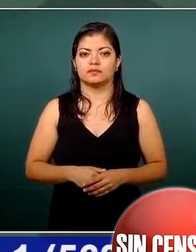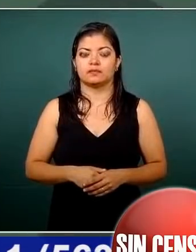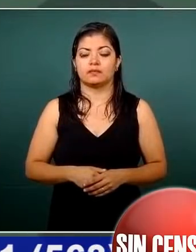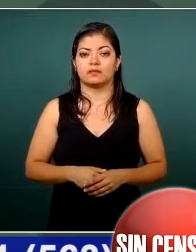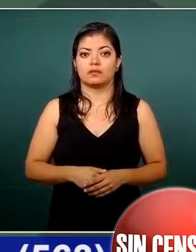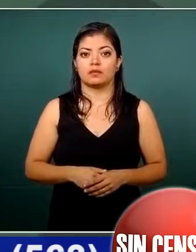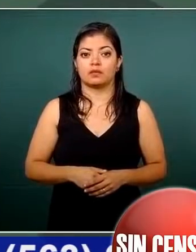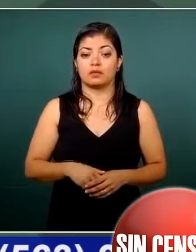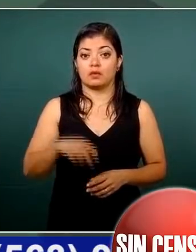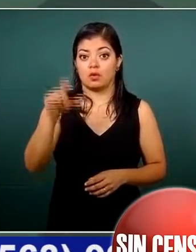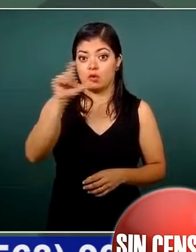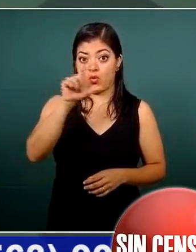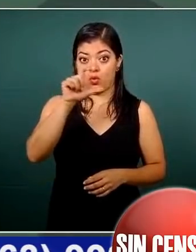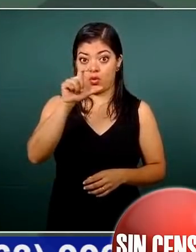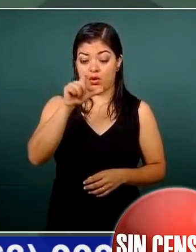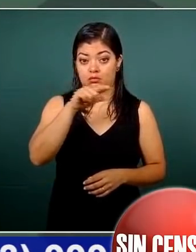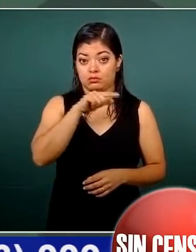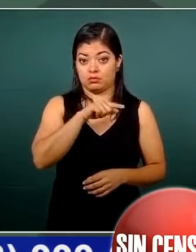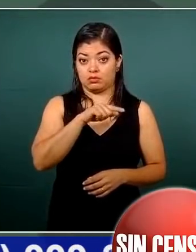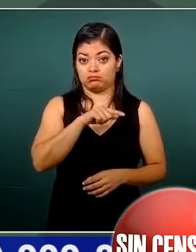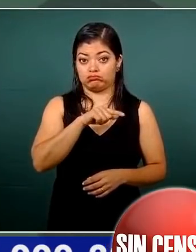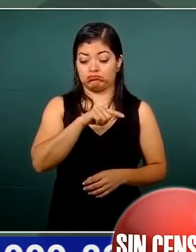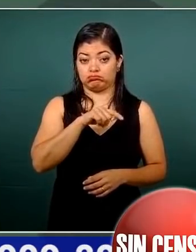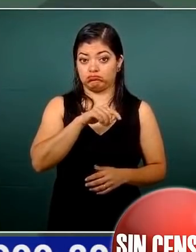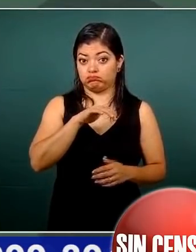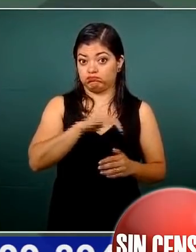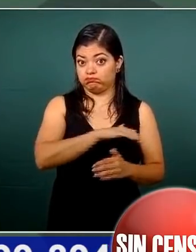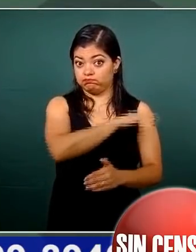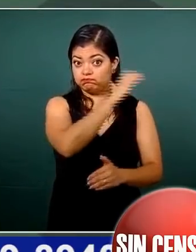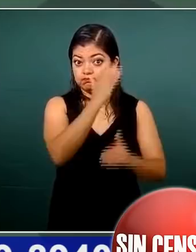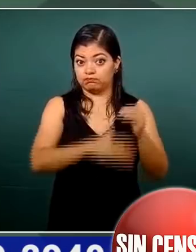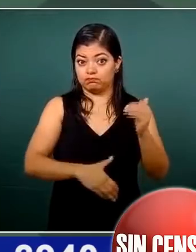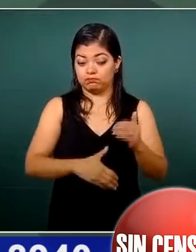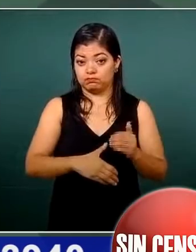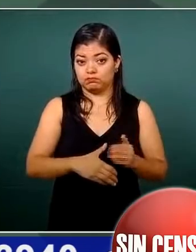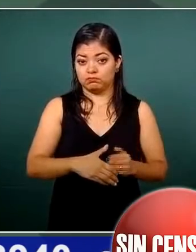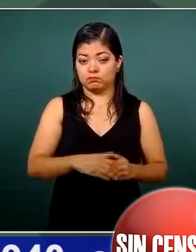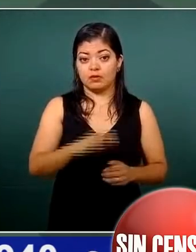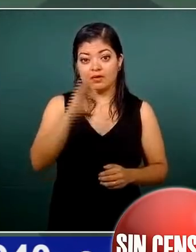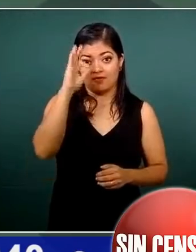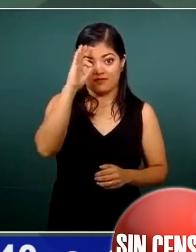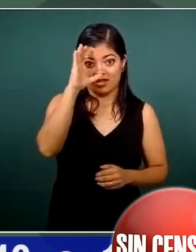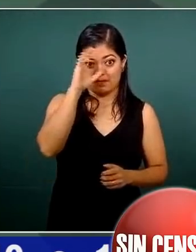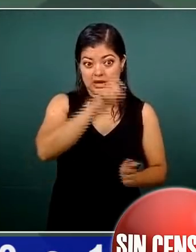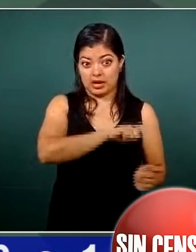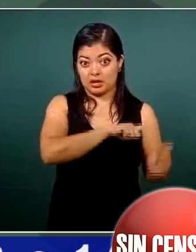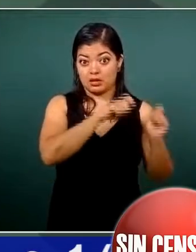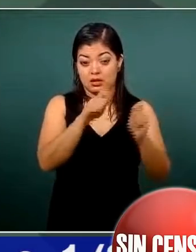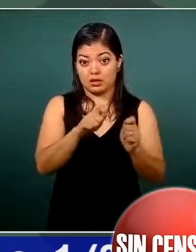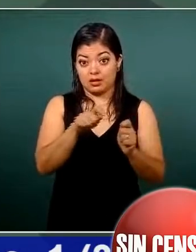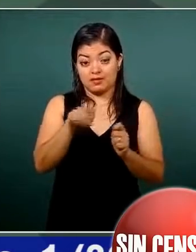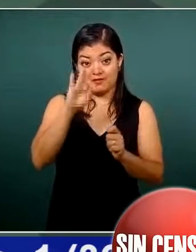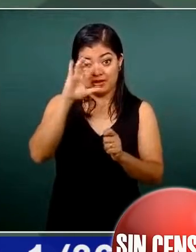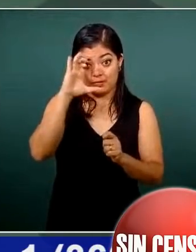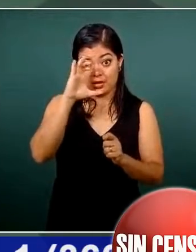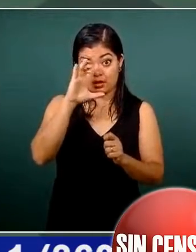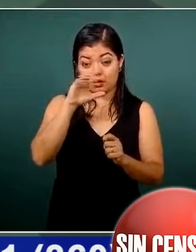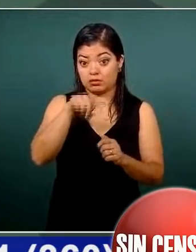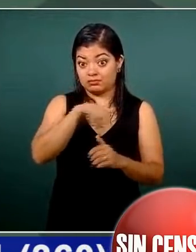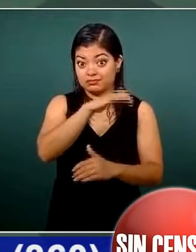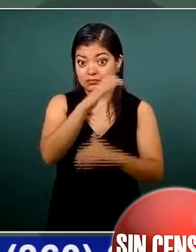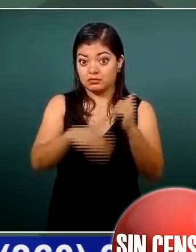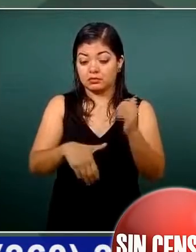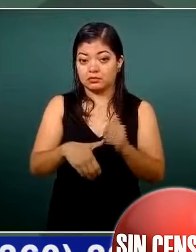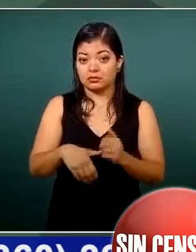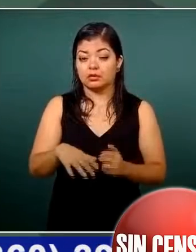Cuando termina la administración de Felipe Calderón, ya la deuda era